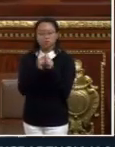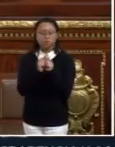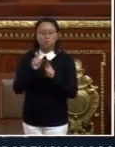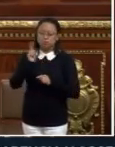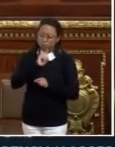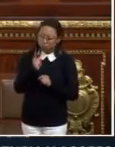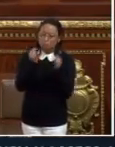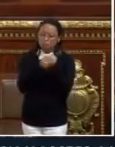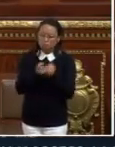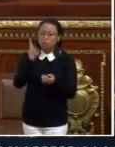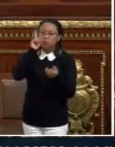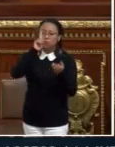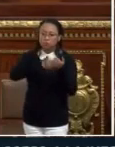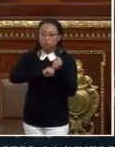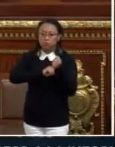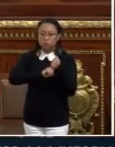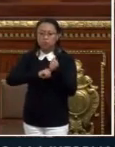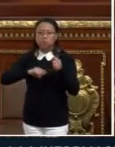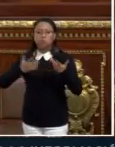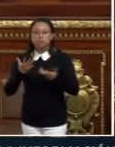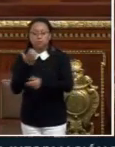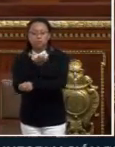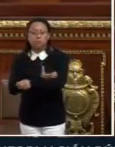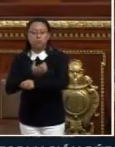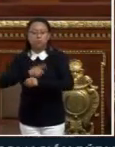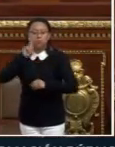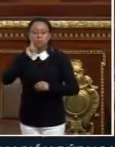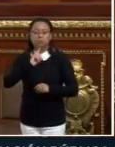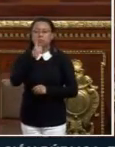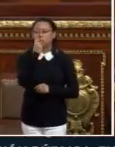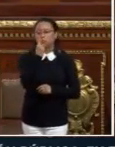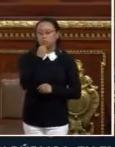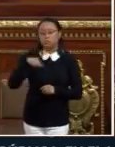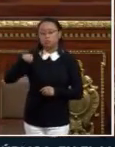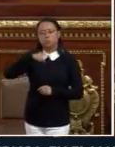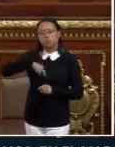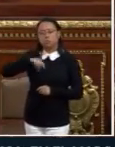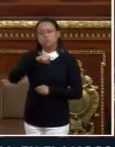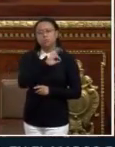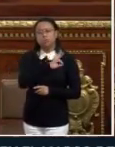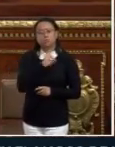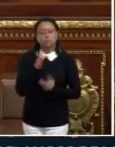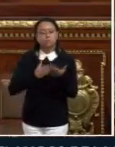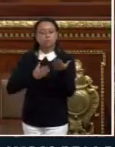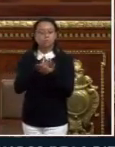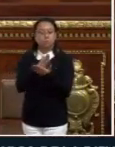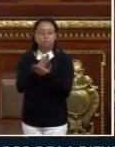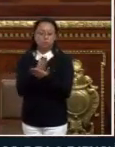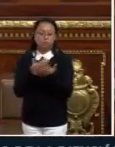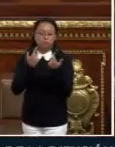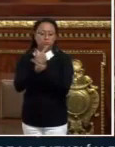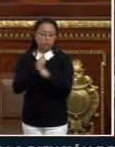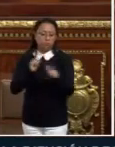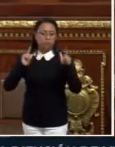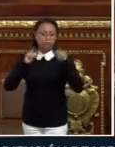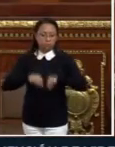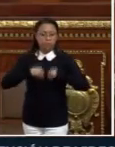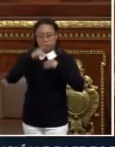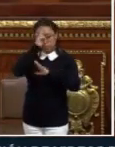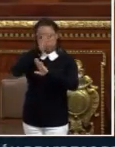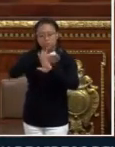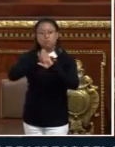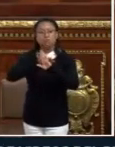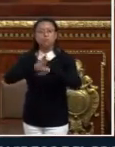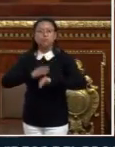adentro, con que nuestras compañeras policías pues también tengan acceso a una vida libre de violencia, también tengan